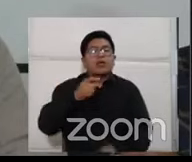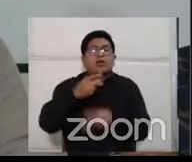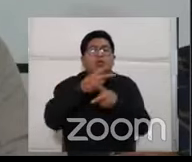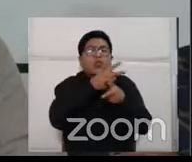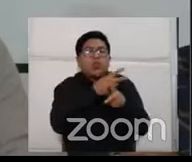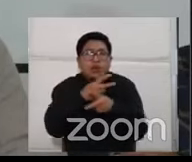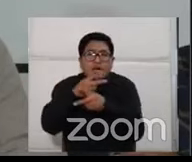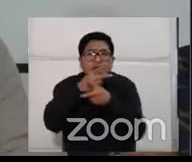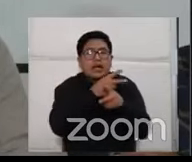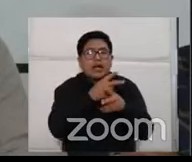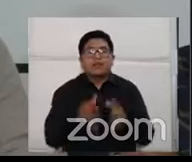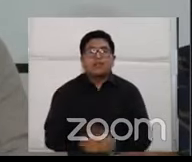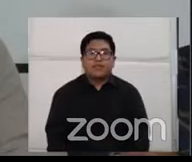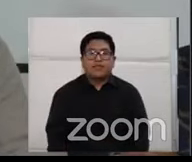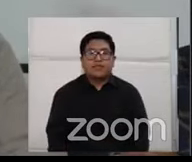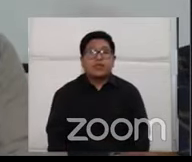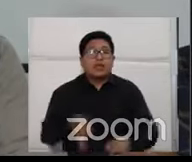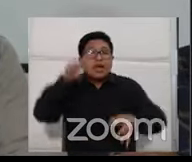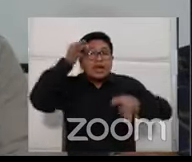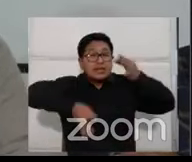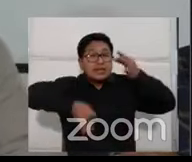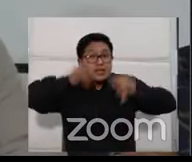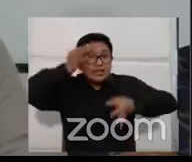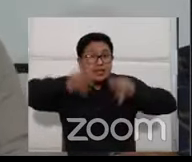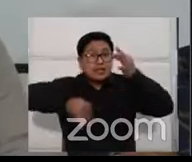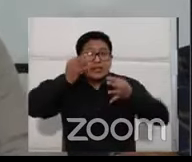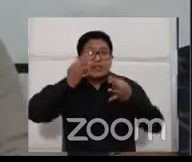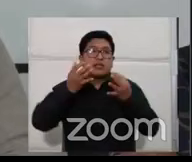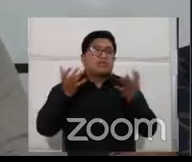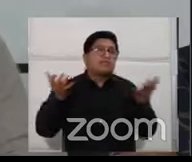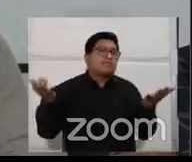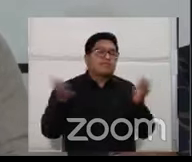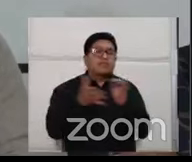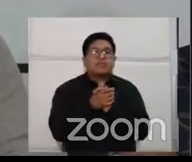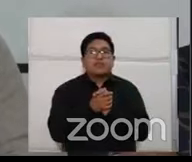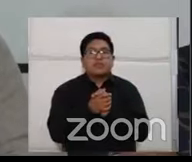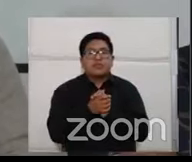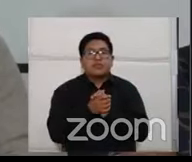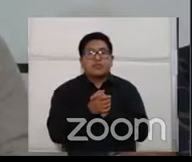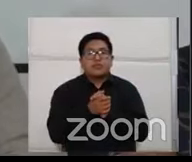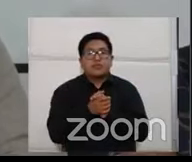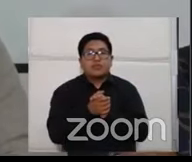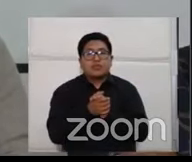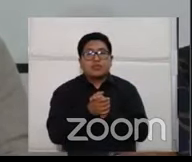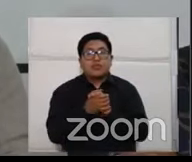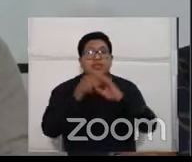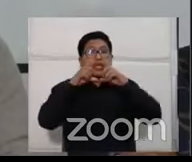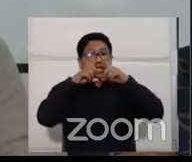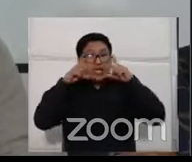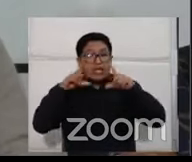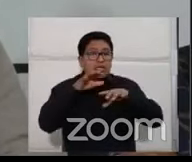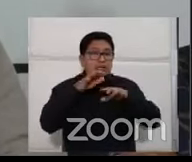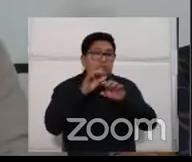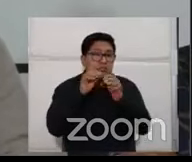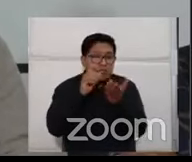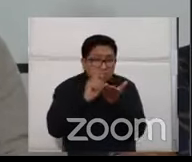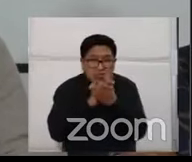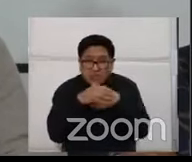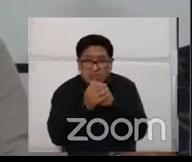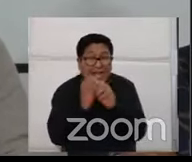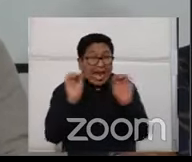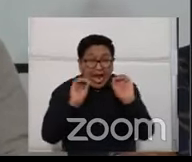esto porque si salimos así siempre sin ninguna norma de bioseguridad yo